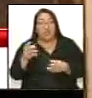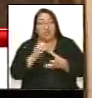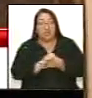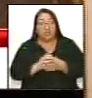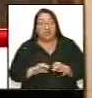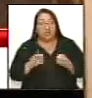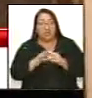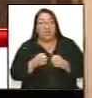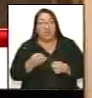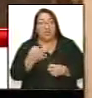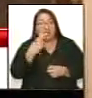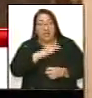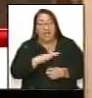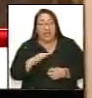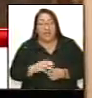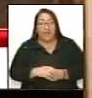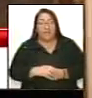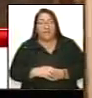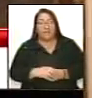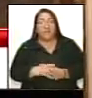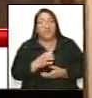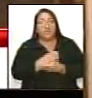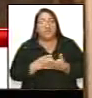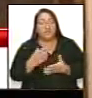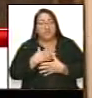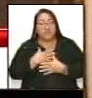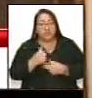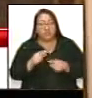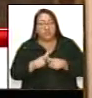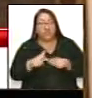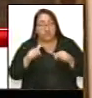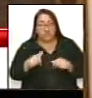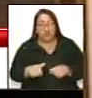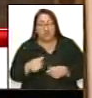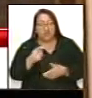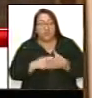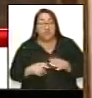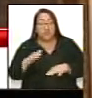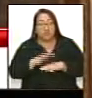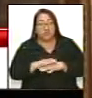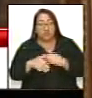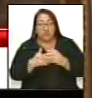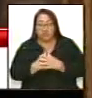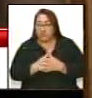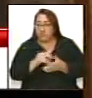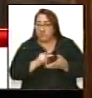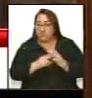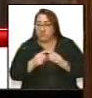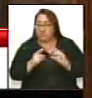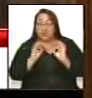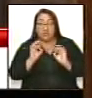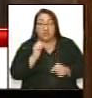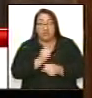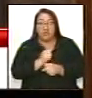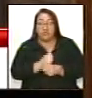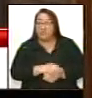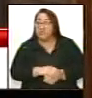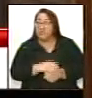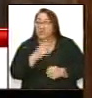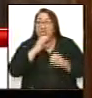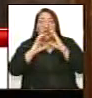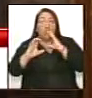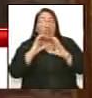mayor cantidad de niños a los centros de salud, a los establecimientos y sobre todo también ese mismo trabajo de